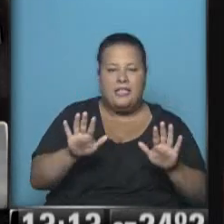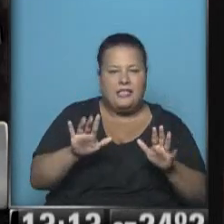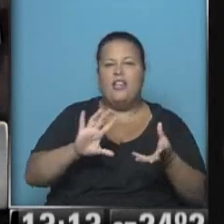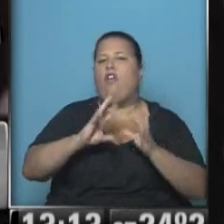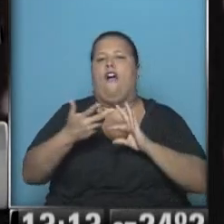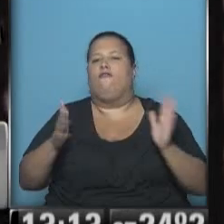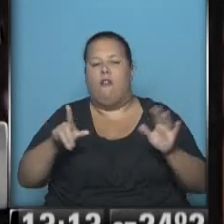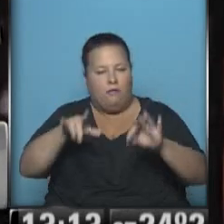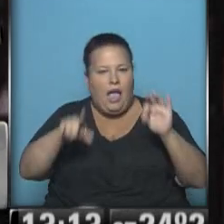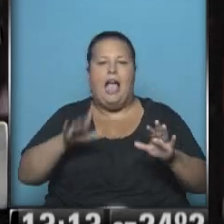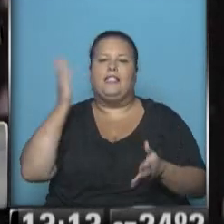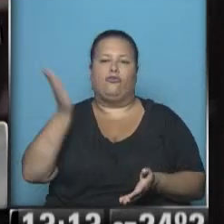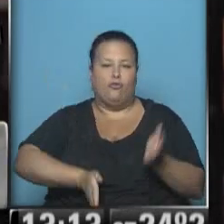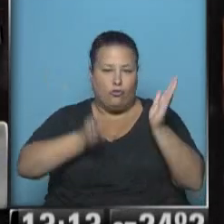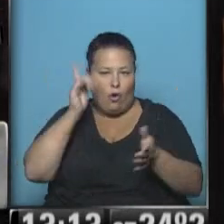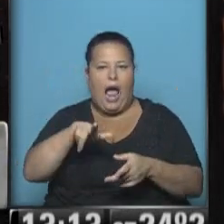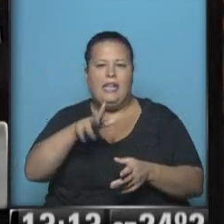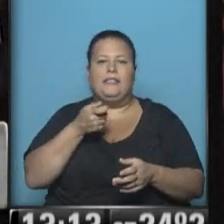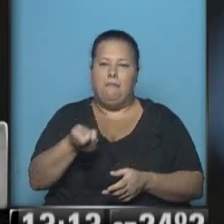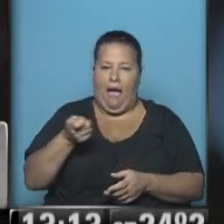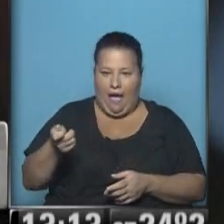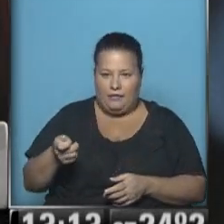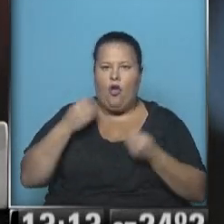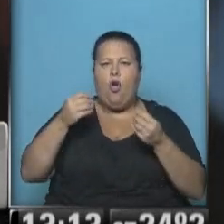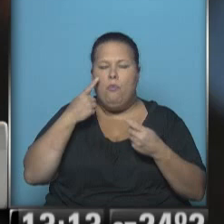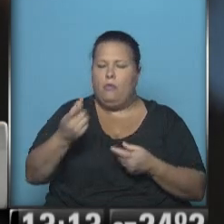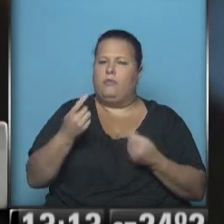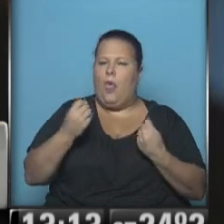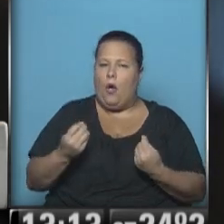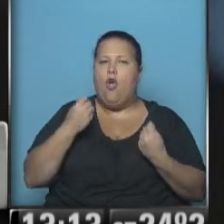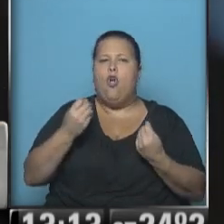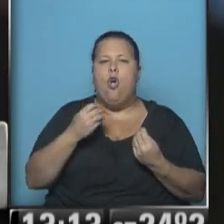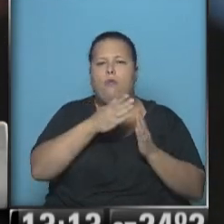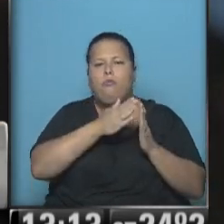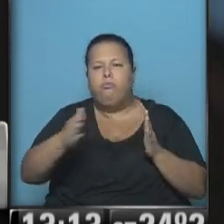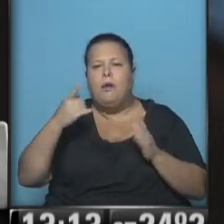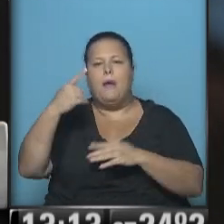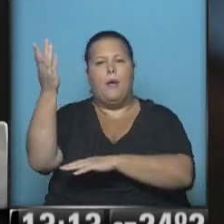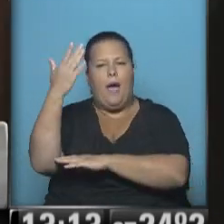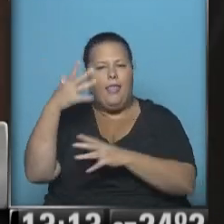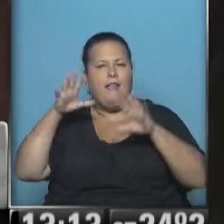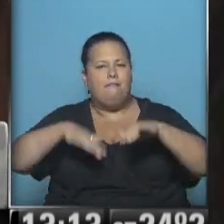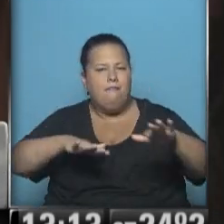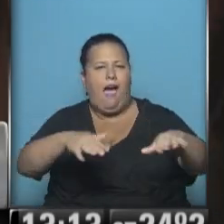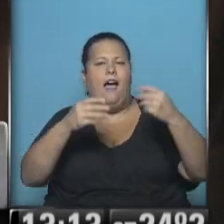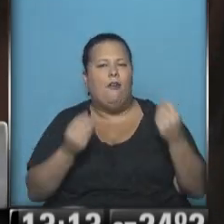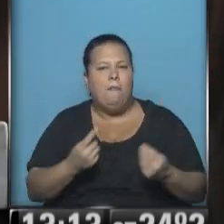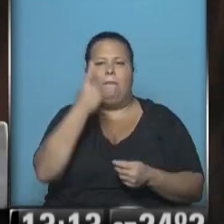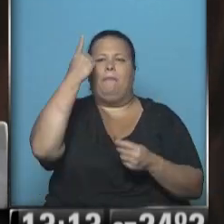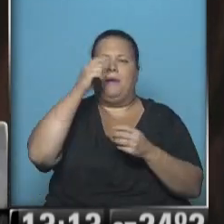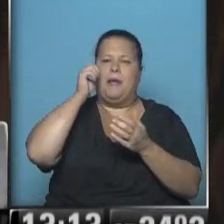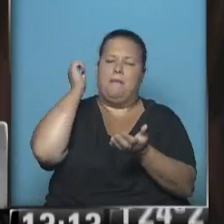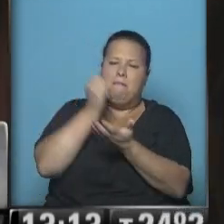hay medias tintas esto es torturador esto es genocida cómo se reconocieron cómo fueron haciendo la primera bandera la primera marcha el primer